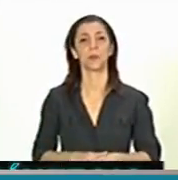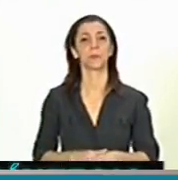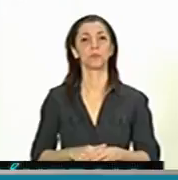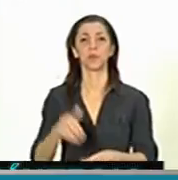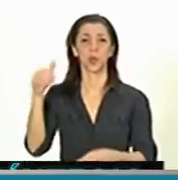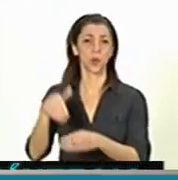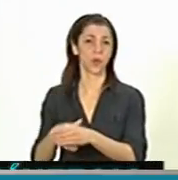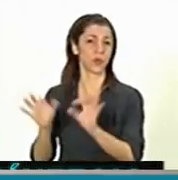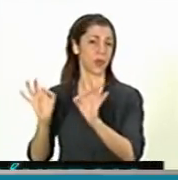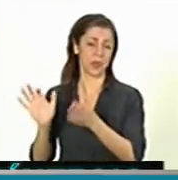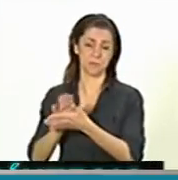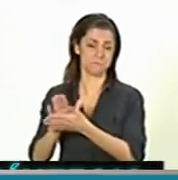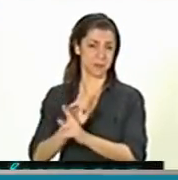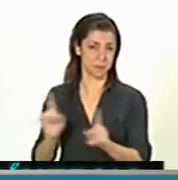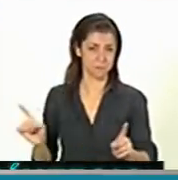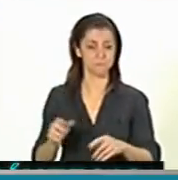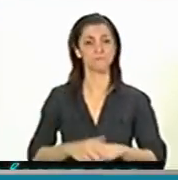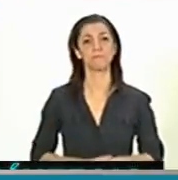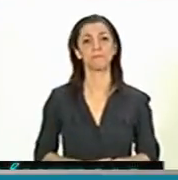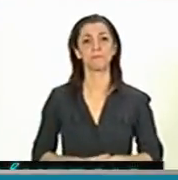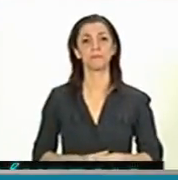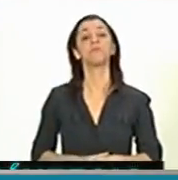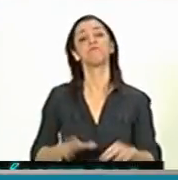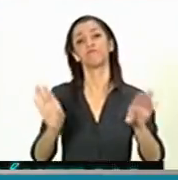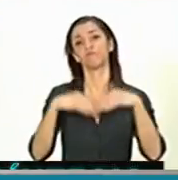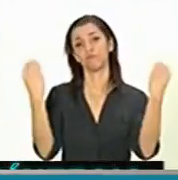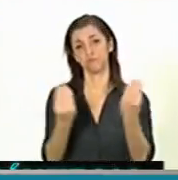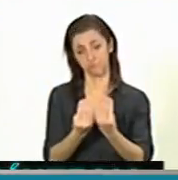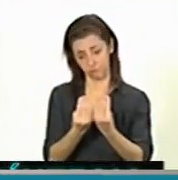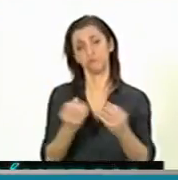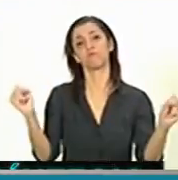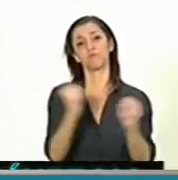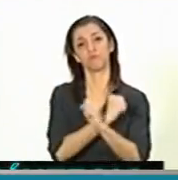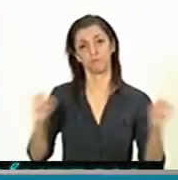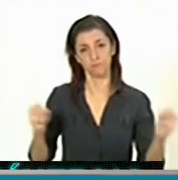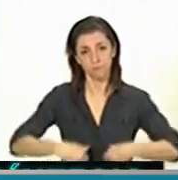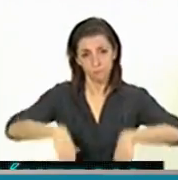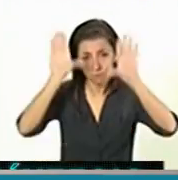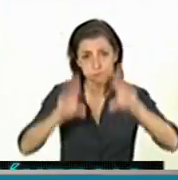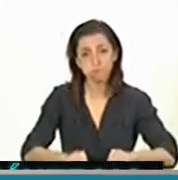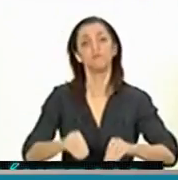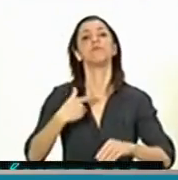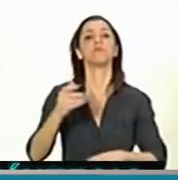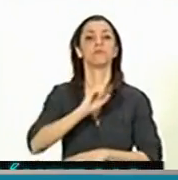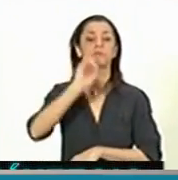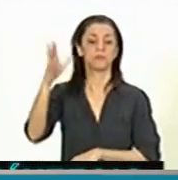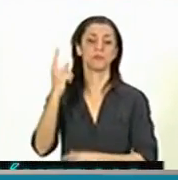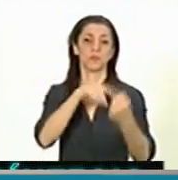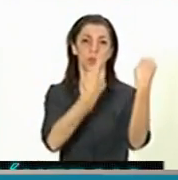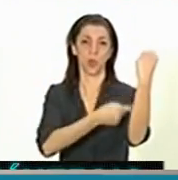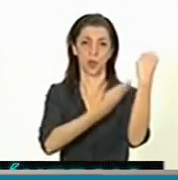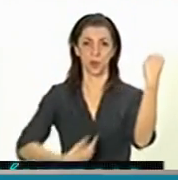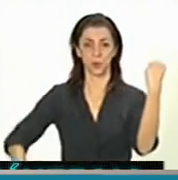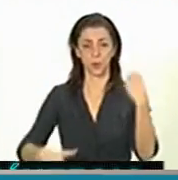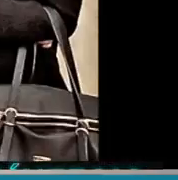Argentina de niños que han quedado desamparados a raíz de femicidios. Teniendo en cuenta